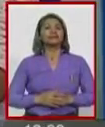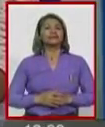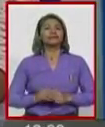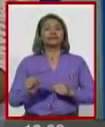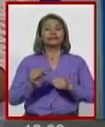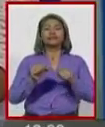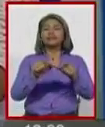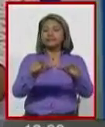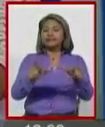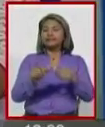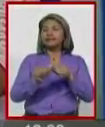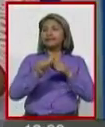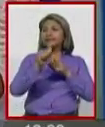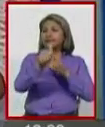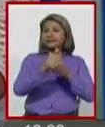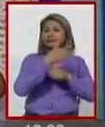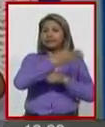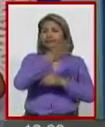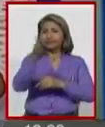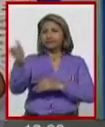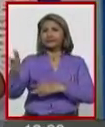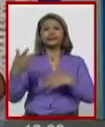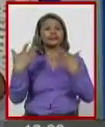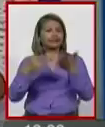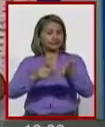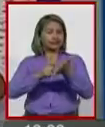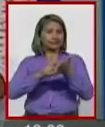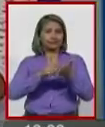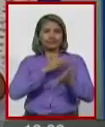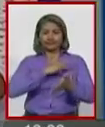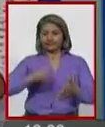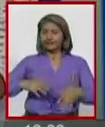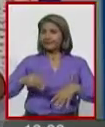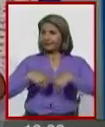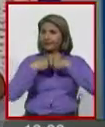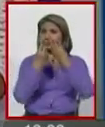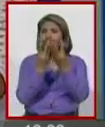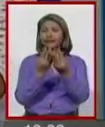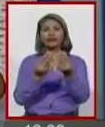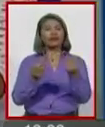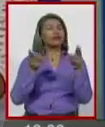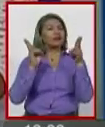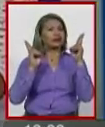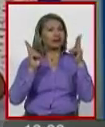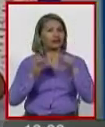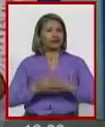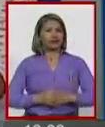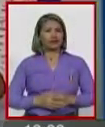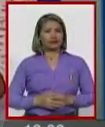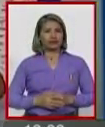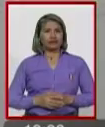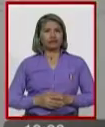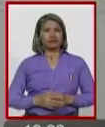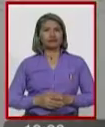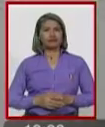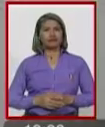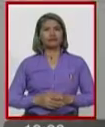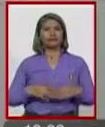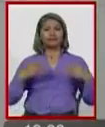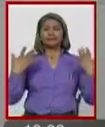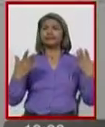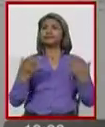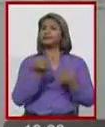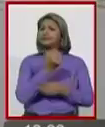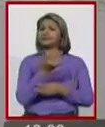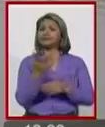los barrios más alejados. Y hablamos que ellos exigen al municipio se les dé una solución inmediata a este tema. Así